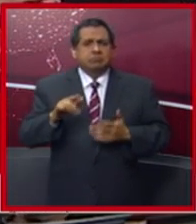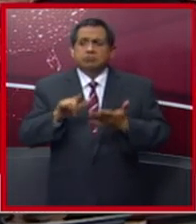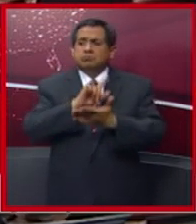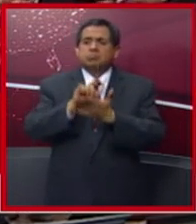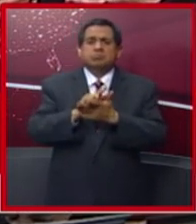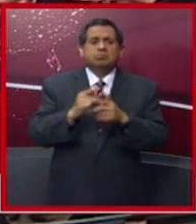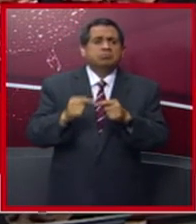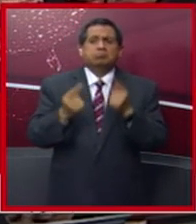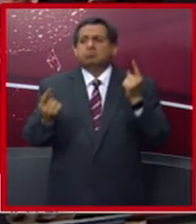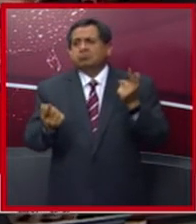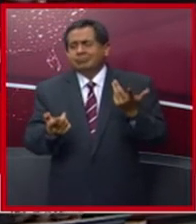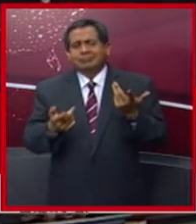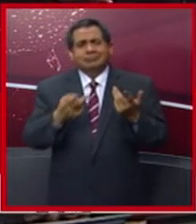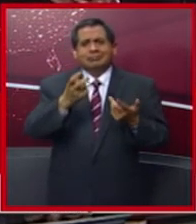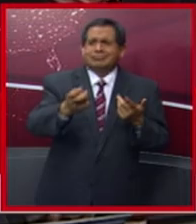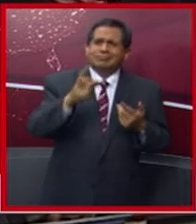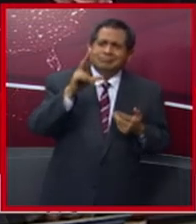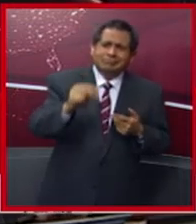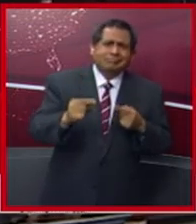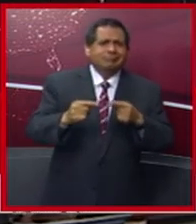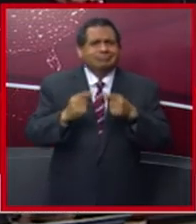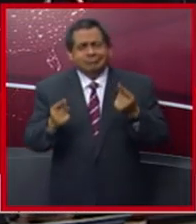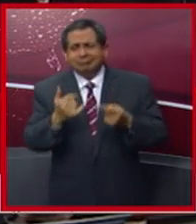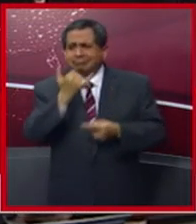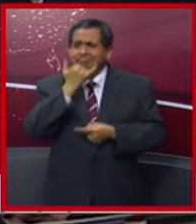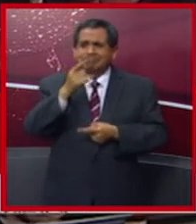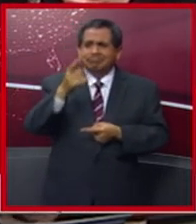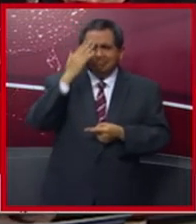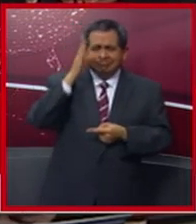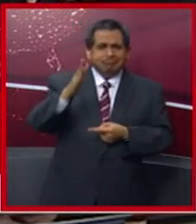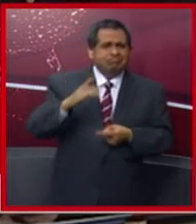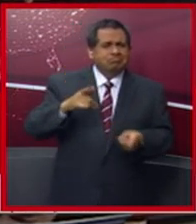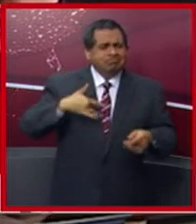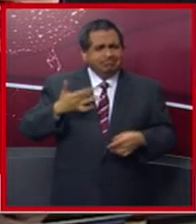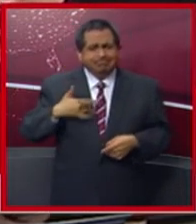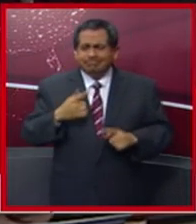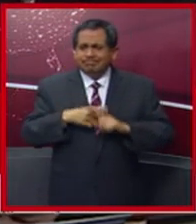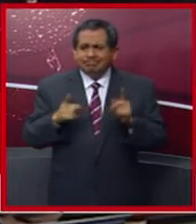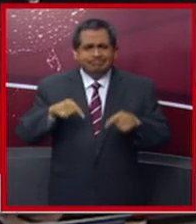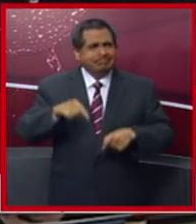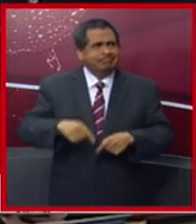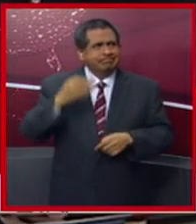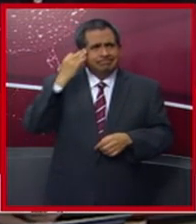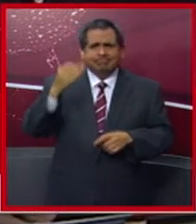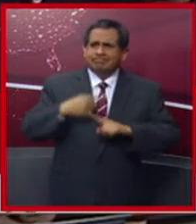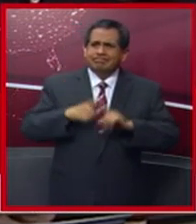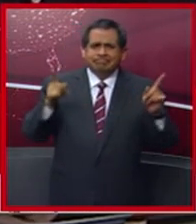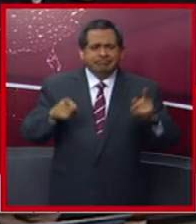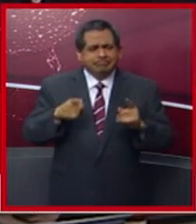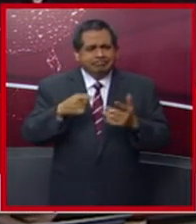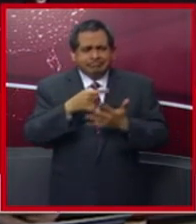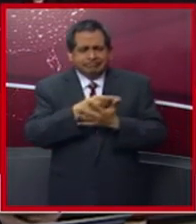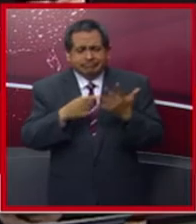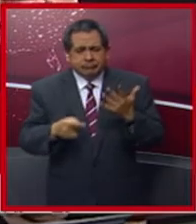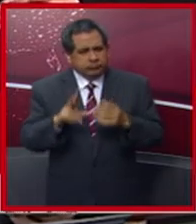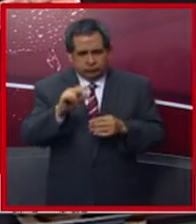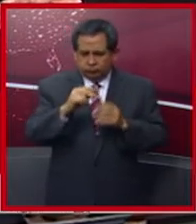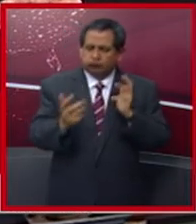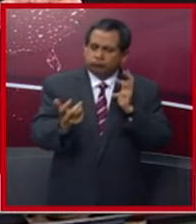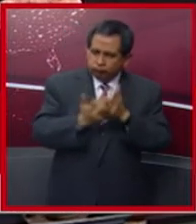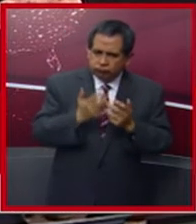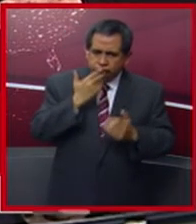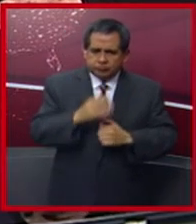de acorde a la realidad o que un marco que es ajeno al sentir y al tiempo del propio trabajador, su familia y de la clase